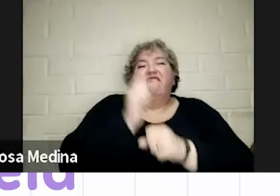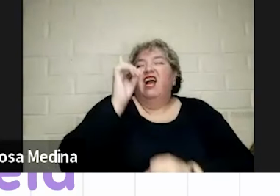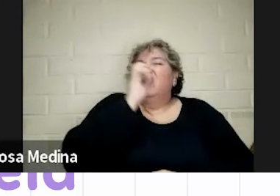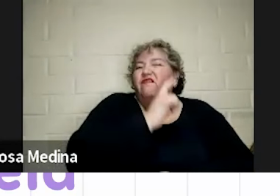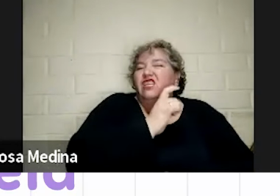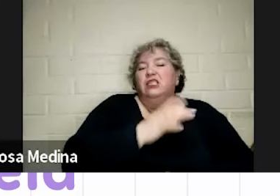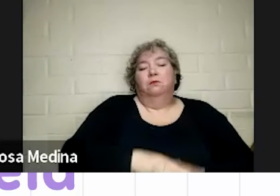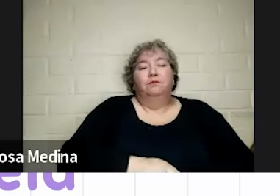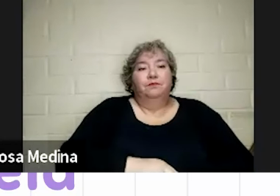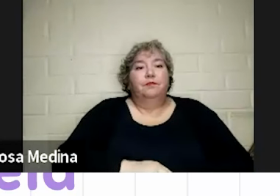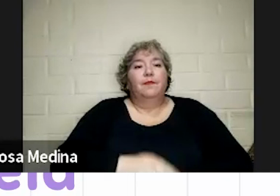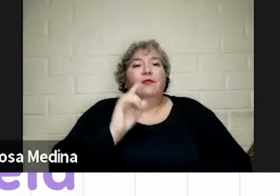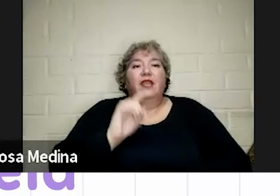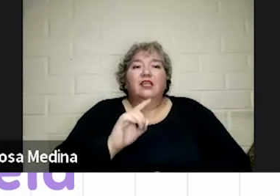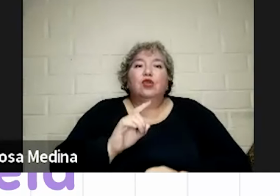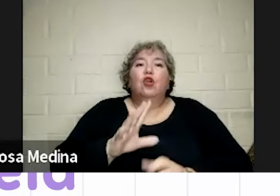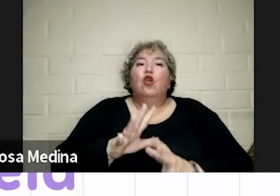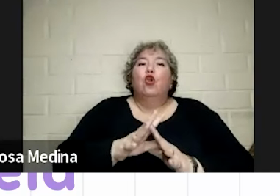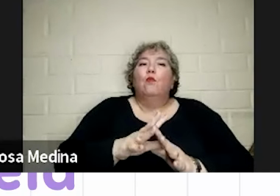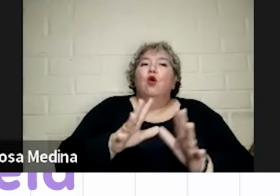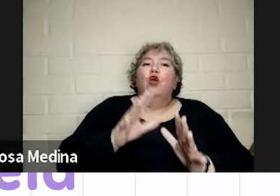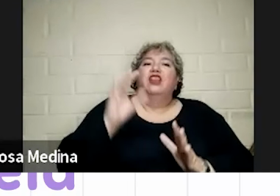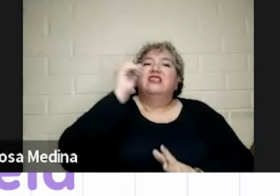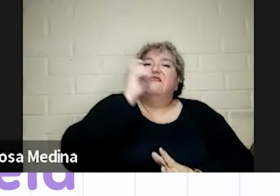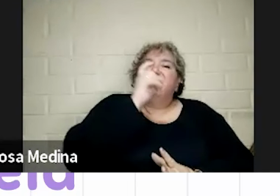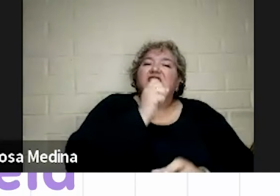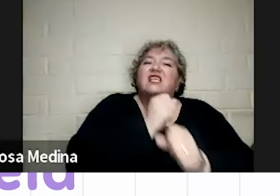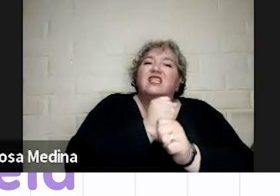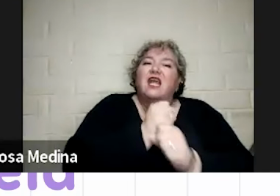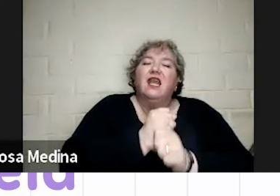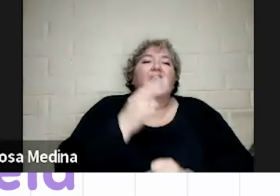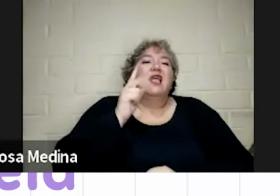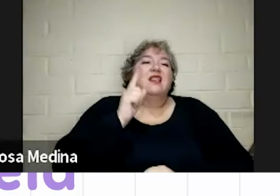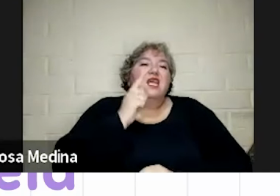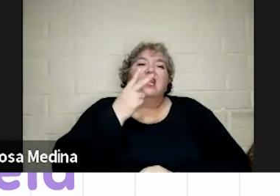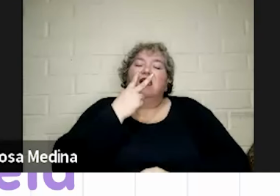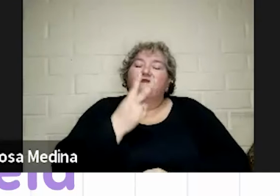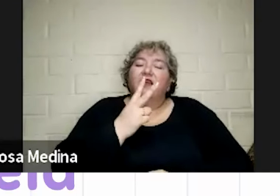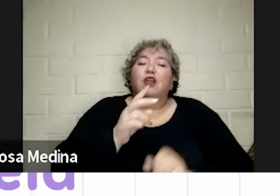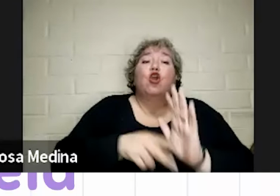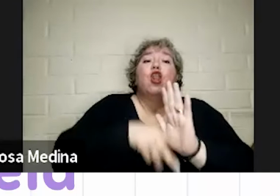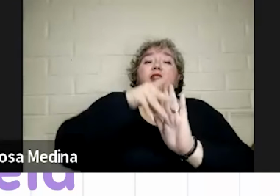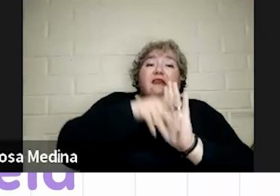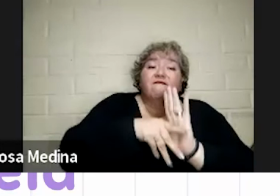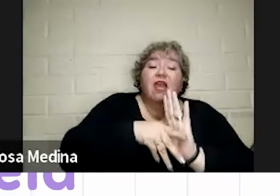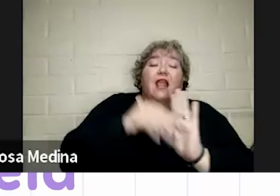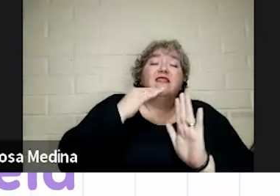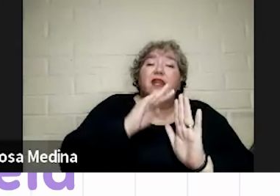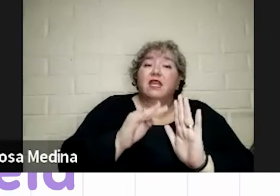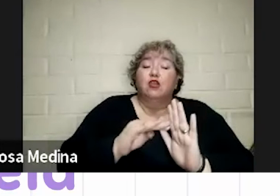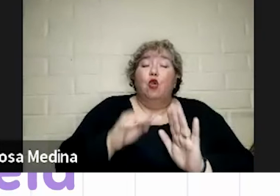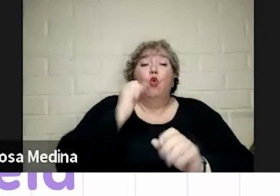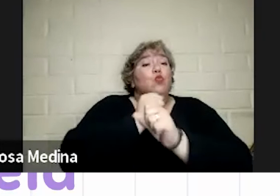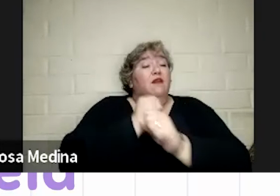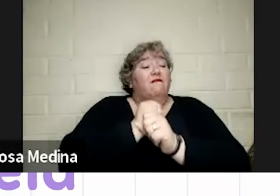de complejidad de la tarea va a tener que ver también con el nivel de los niños, ¿ya? A lo mejor una tarea compleja para los niños pequeños va a